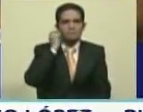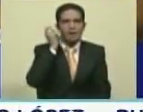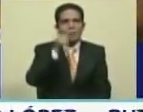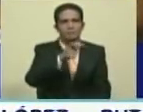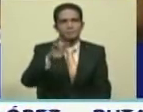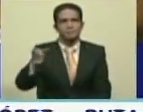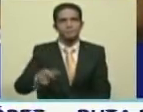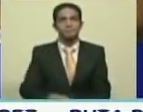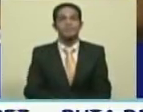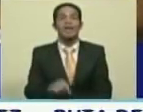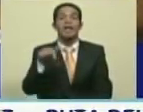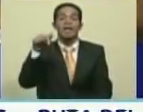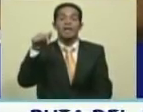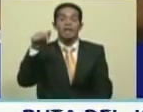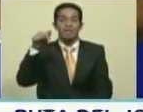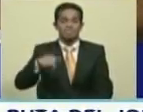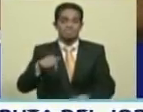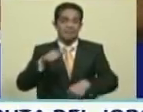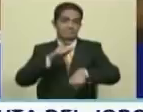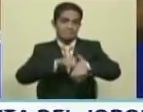en estos tiempos